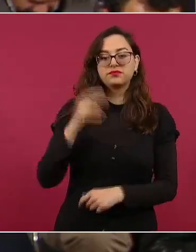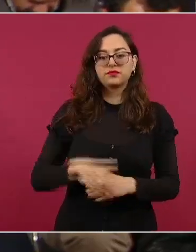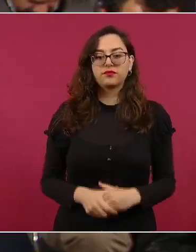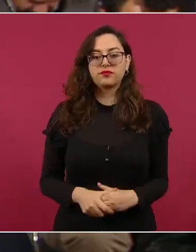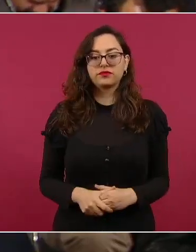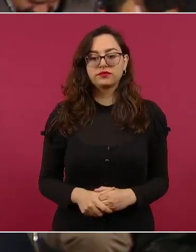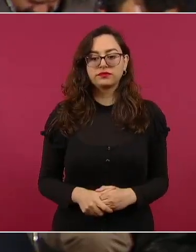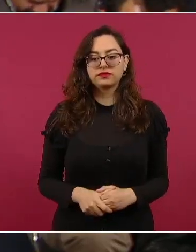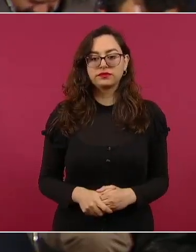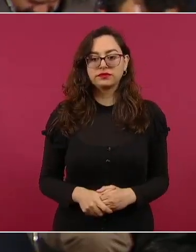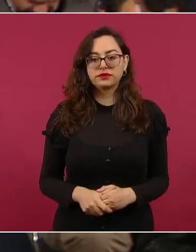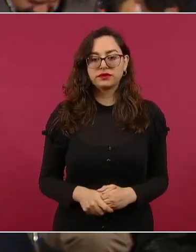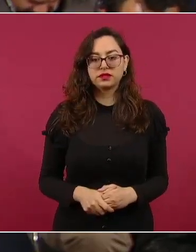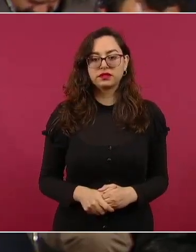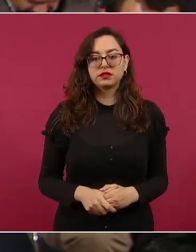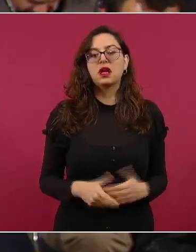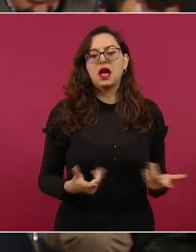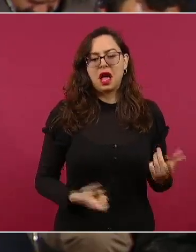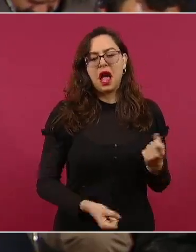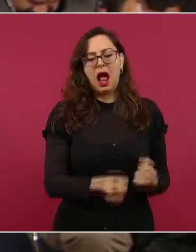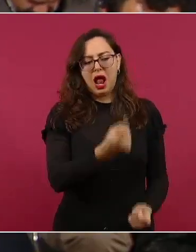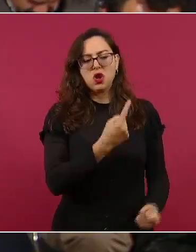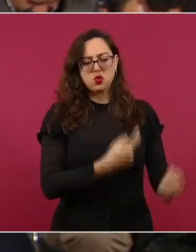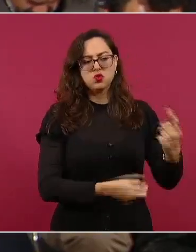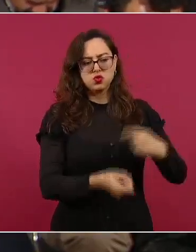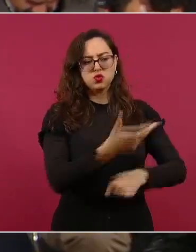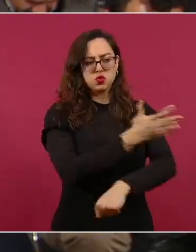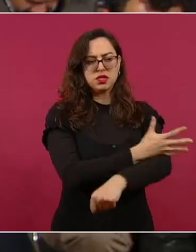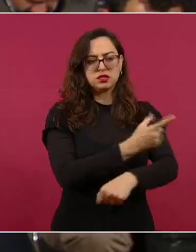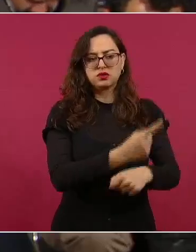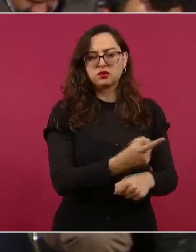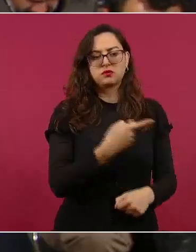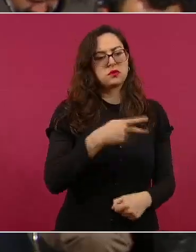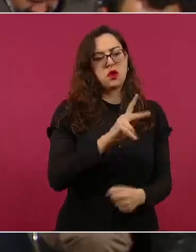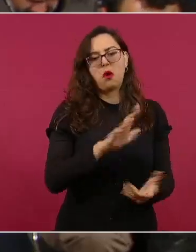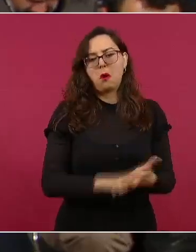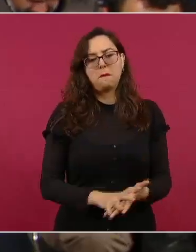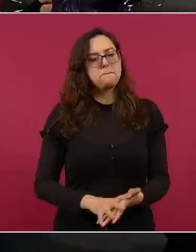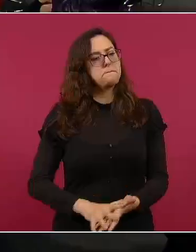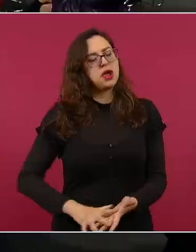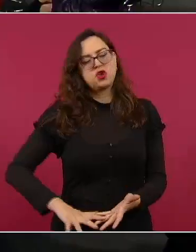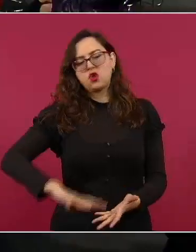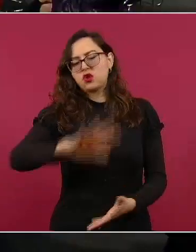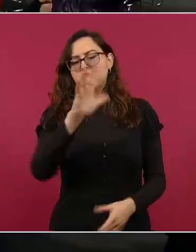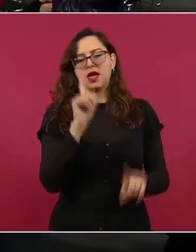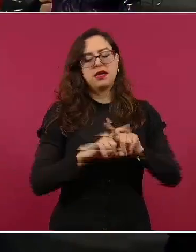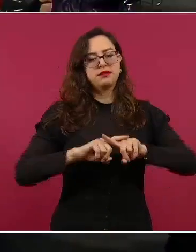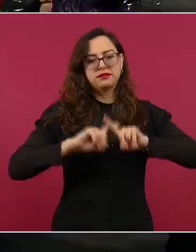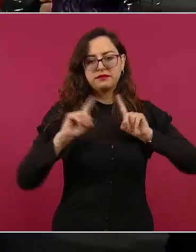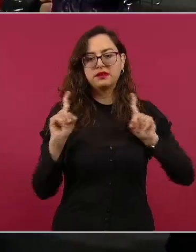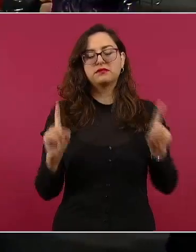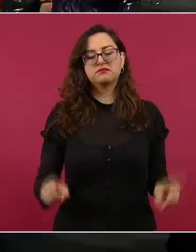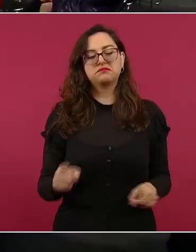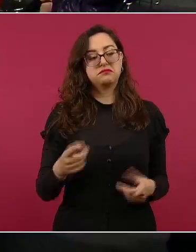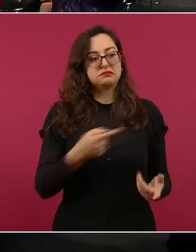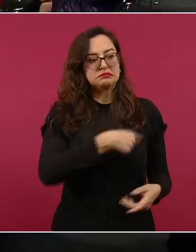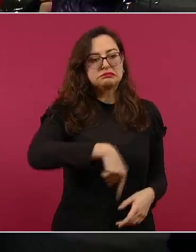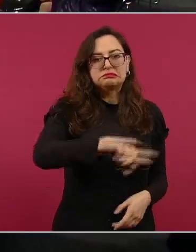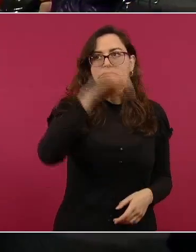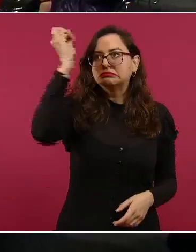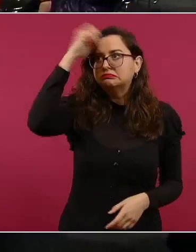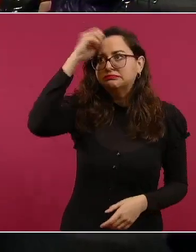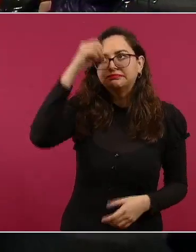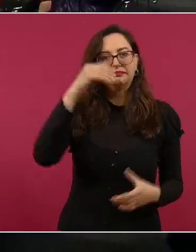hay algunos integrantes éticos y honestos, no son la mayoría, y sus voces son acalladas por los intereses creados. Algunas